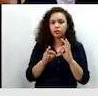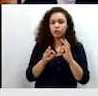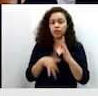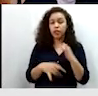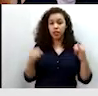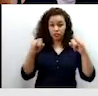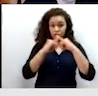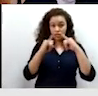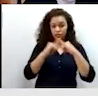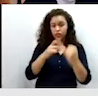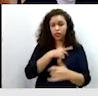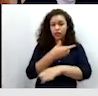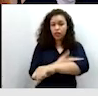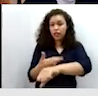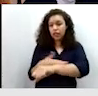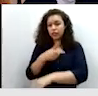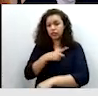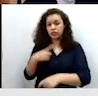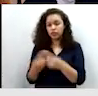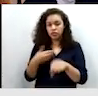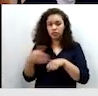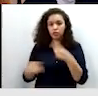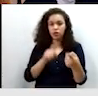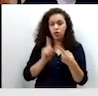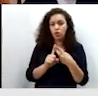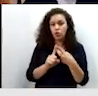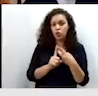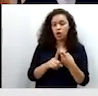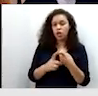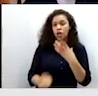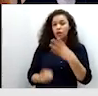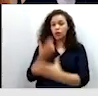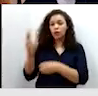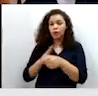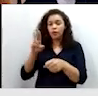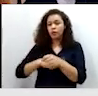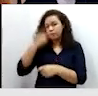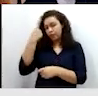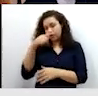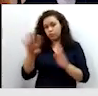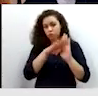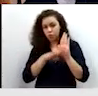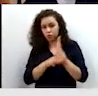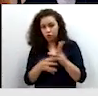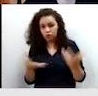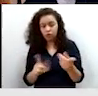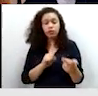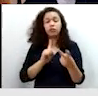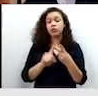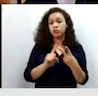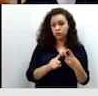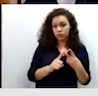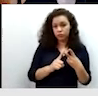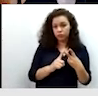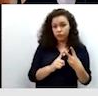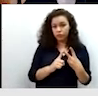institución debe de tener sus registros. Uno, que debe de darlo ante la nueva normalidad para crear su protocolo. El 2 es mediante